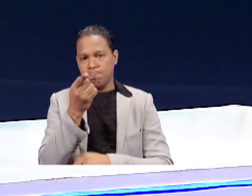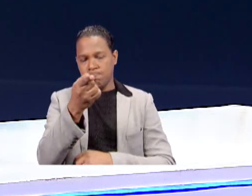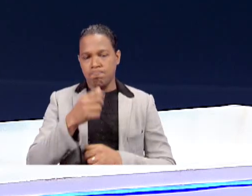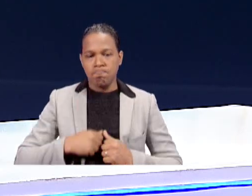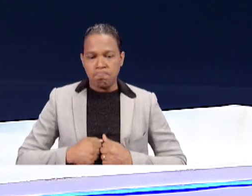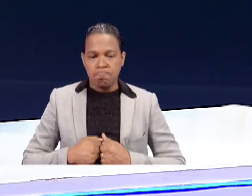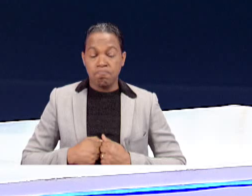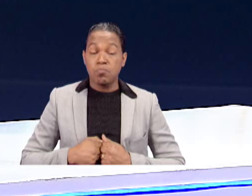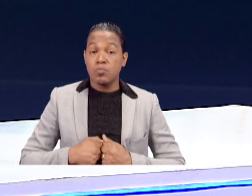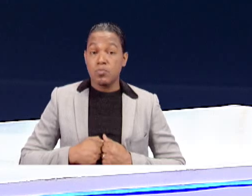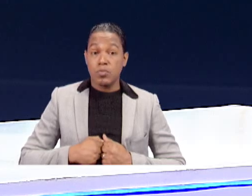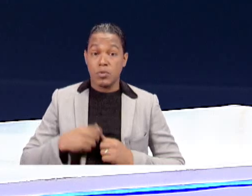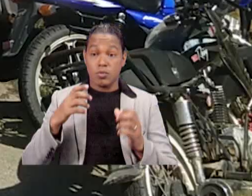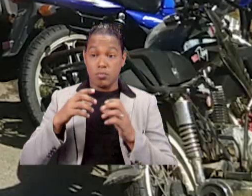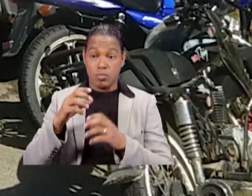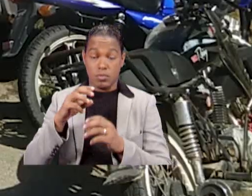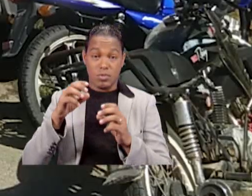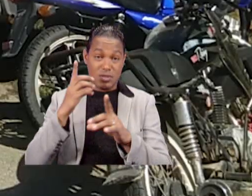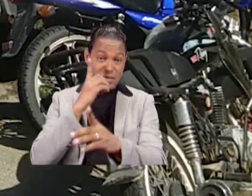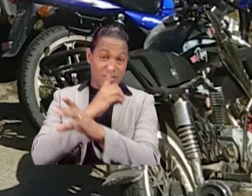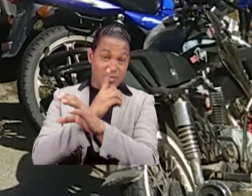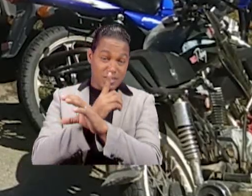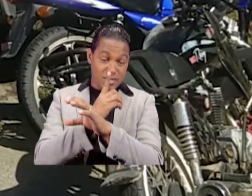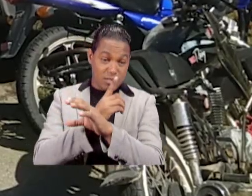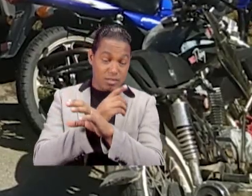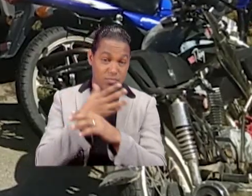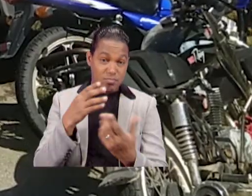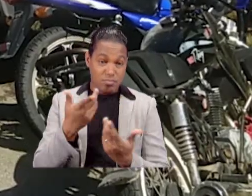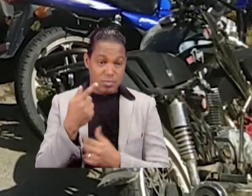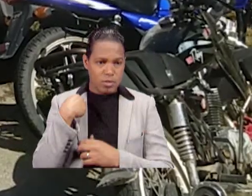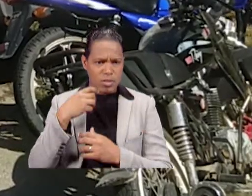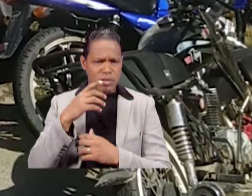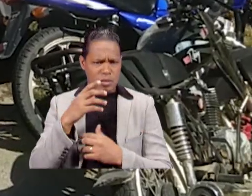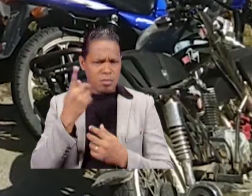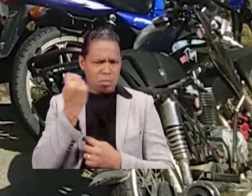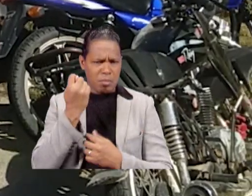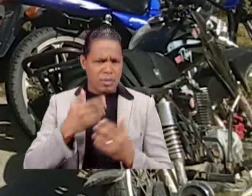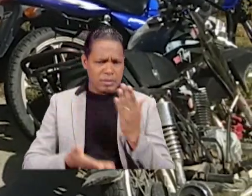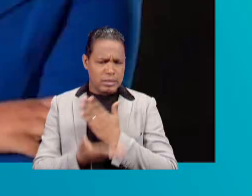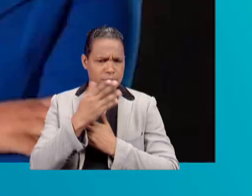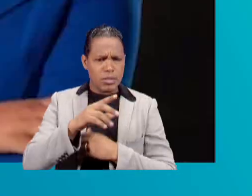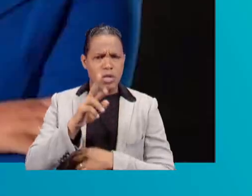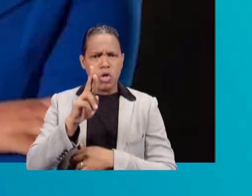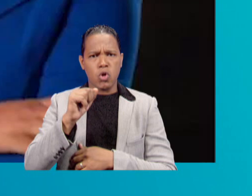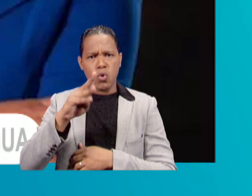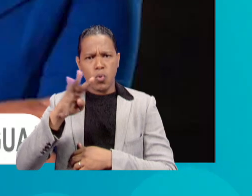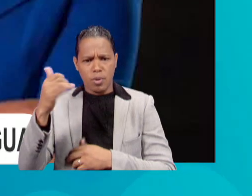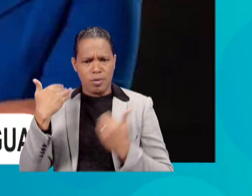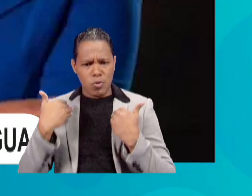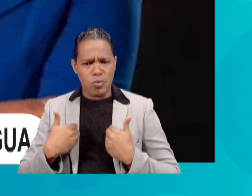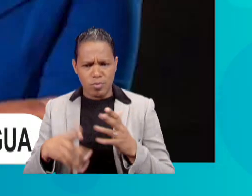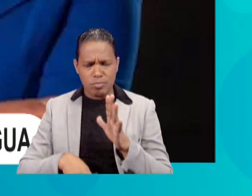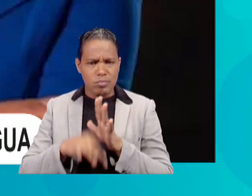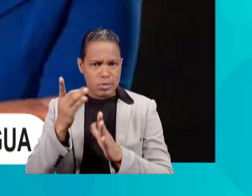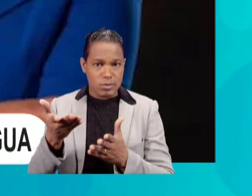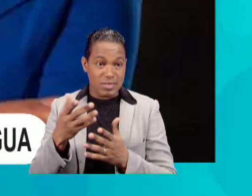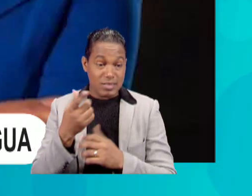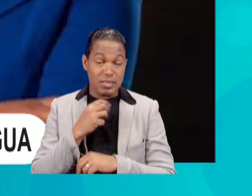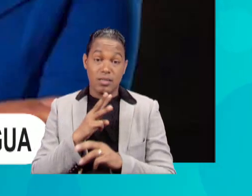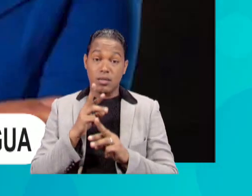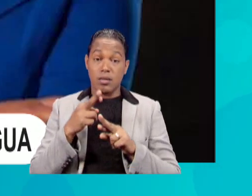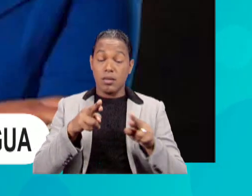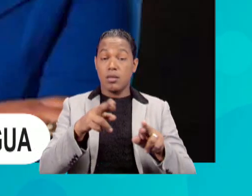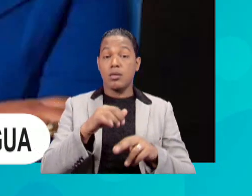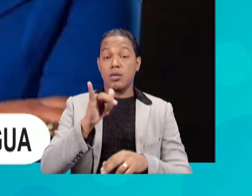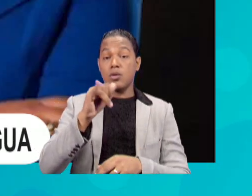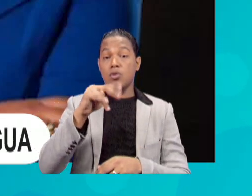conecta. Brigadas de la Defensa Civil encontraron la mañana de este martes el cadáver de la joven Rubí Smarlin Duarte, quien fue arrastrada por las aguas del